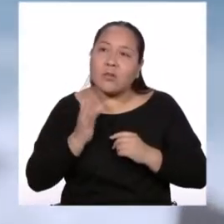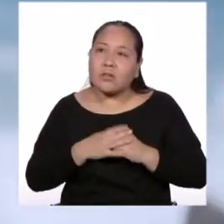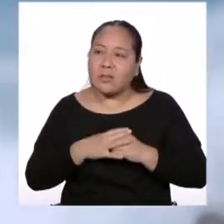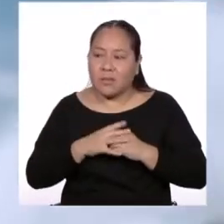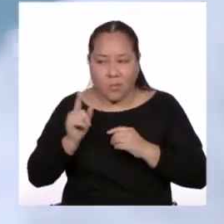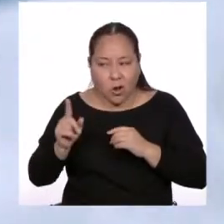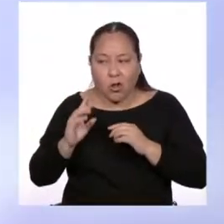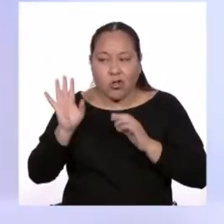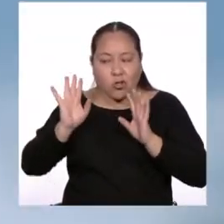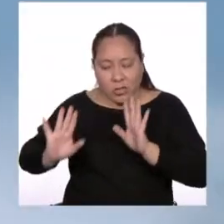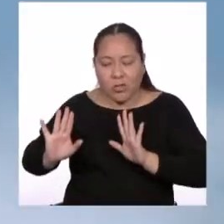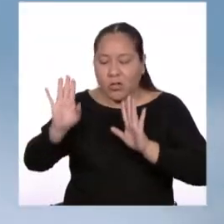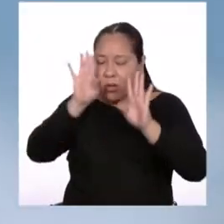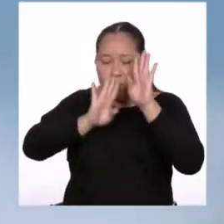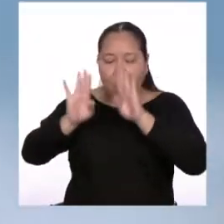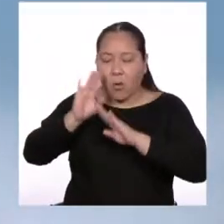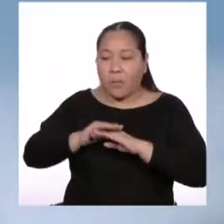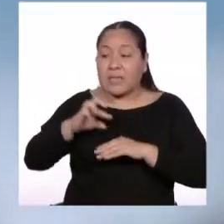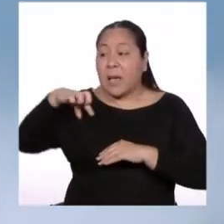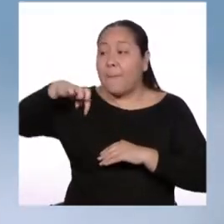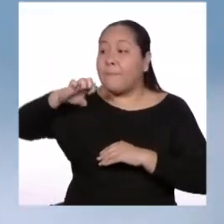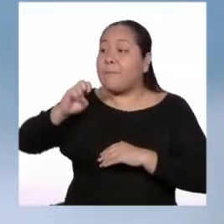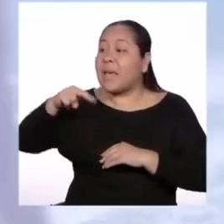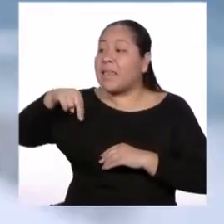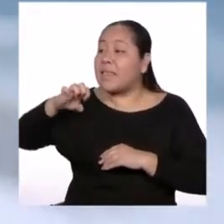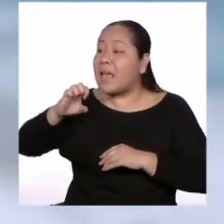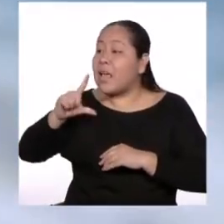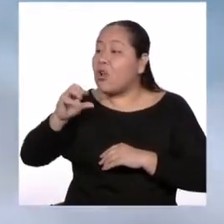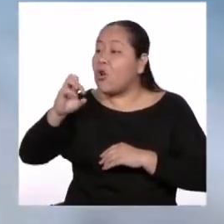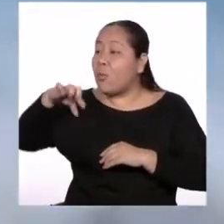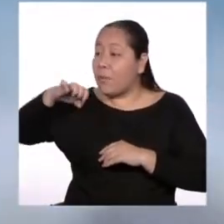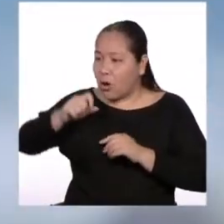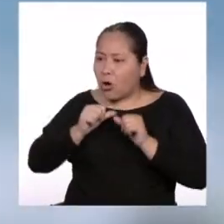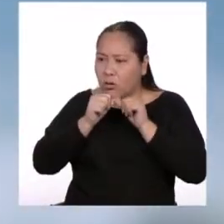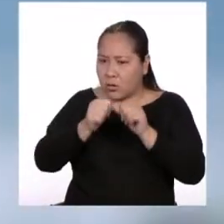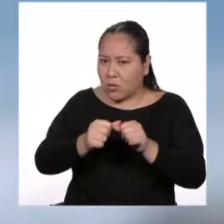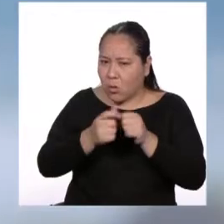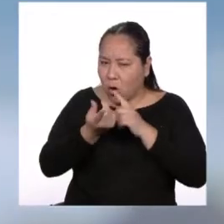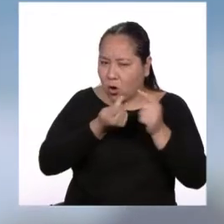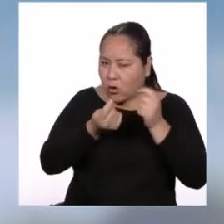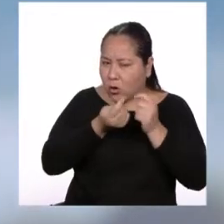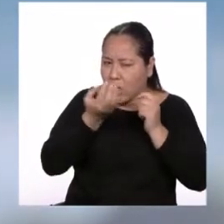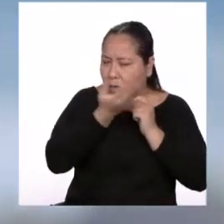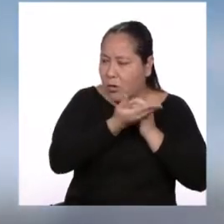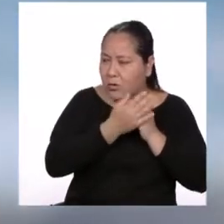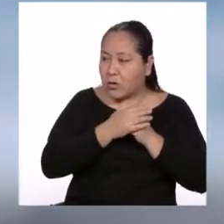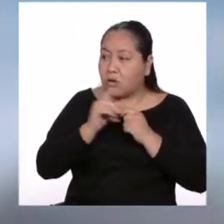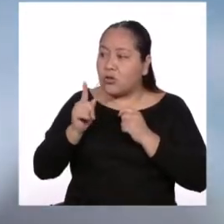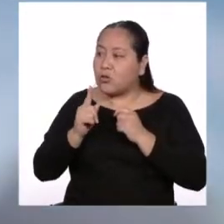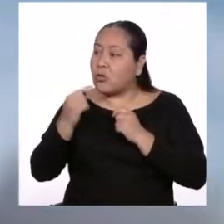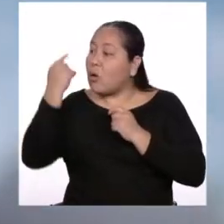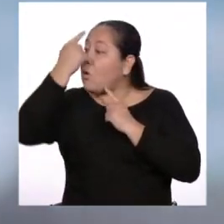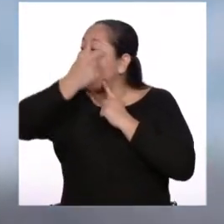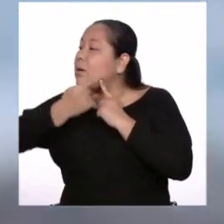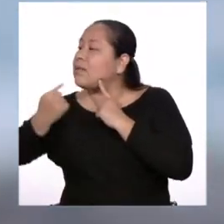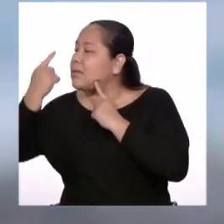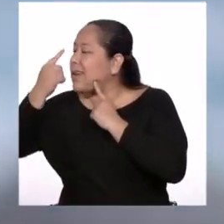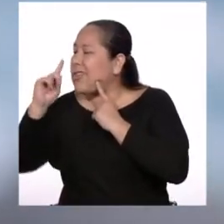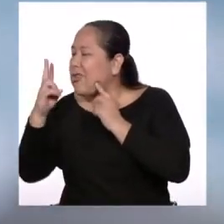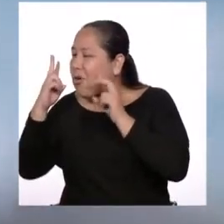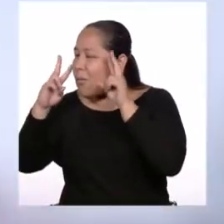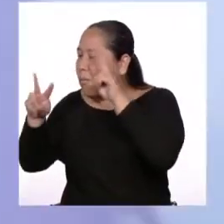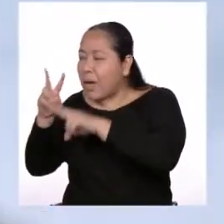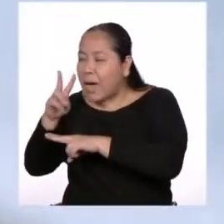Penélope sigue llorando tu ausencia y maneja otros planes. Yo te haré irreconocible a los demás y te acompañaré en los momentos